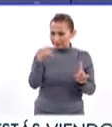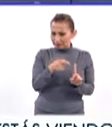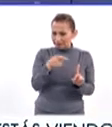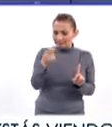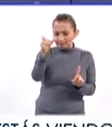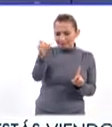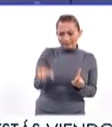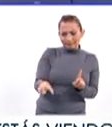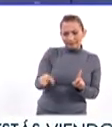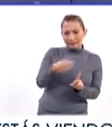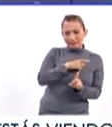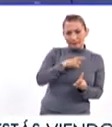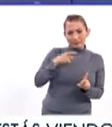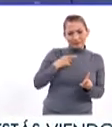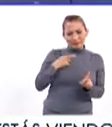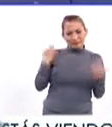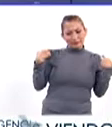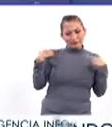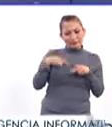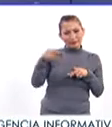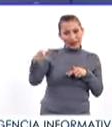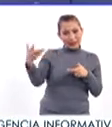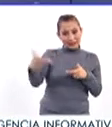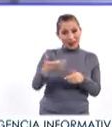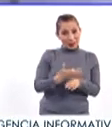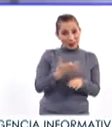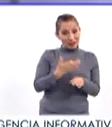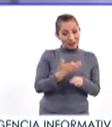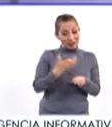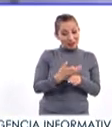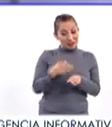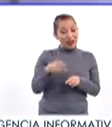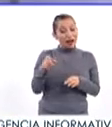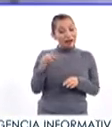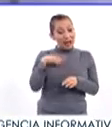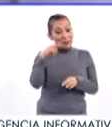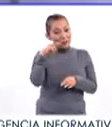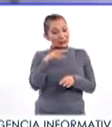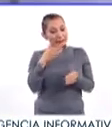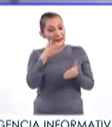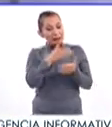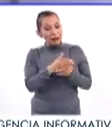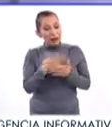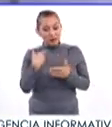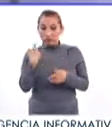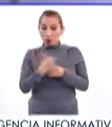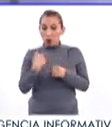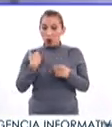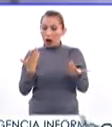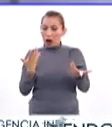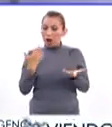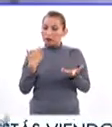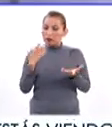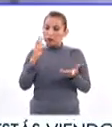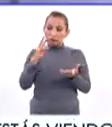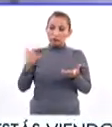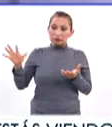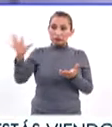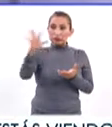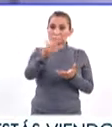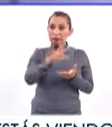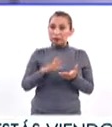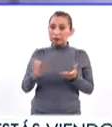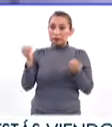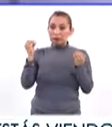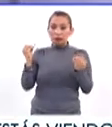del papel que debe de cumplir ahora un maestro, sobre todo pues cuando le toca ser uno de los principales actores frente